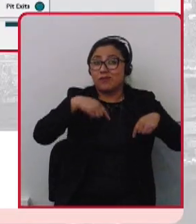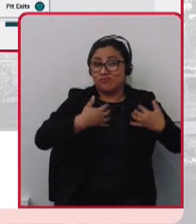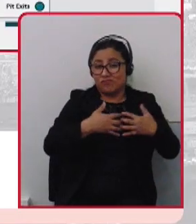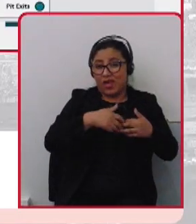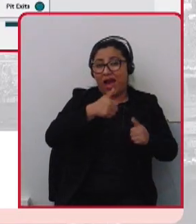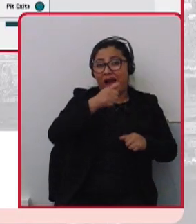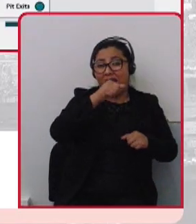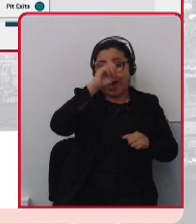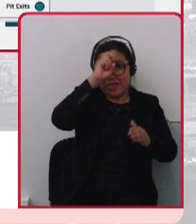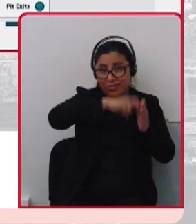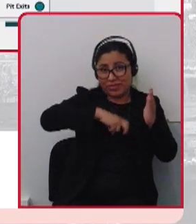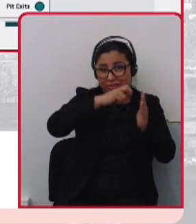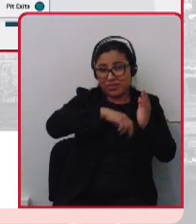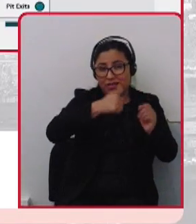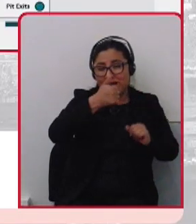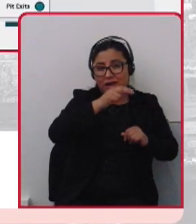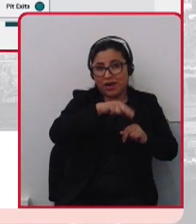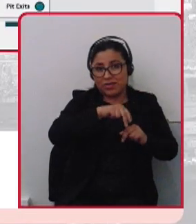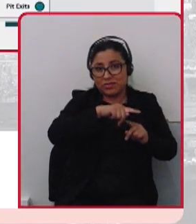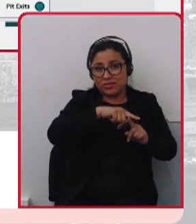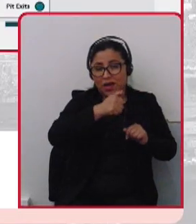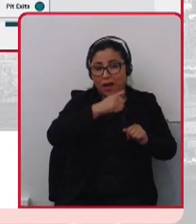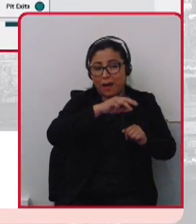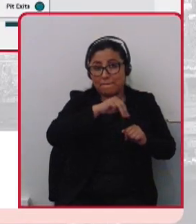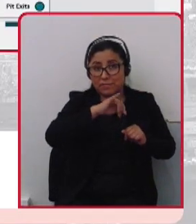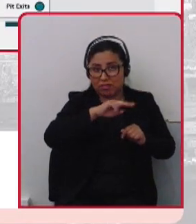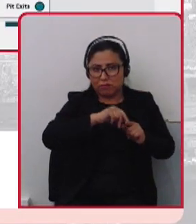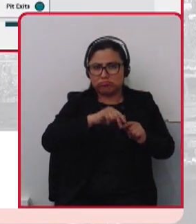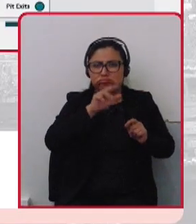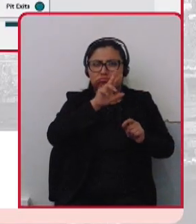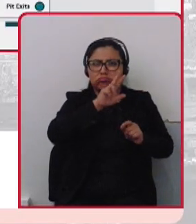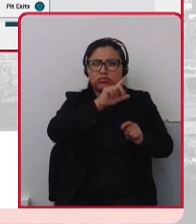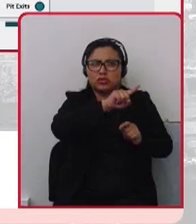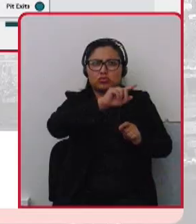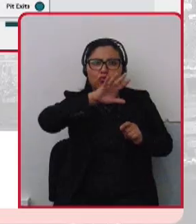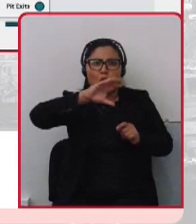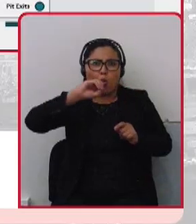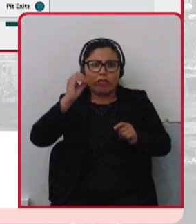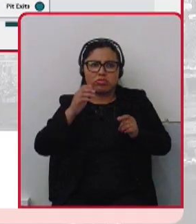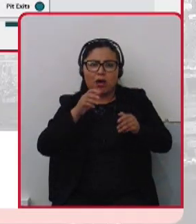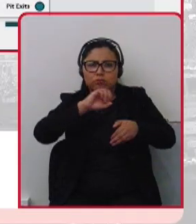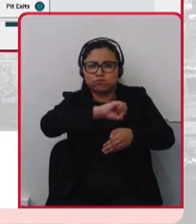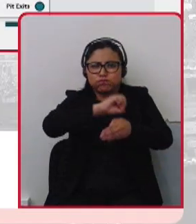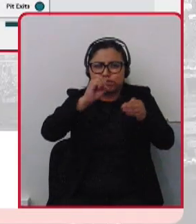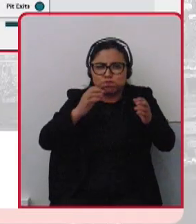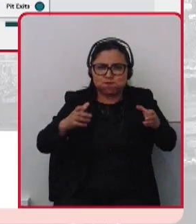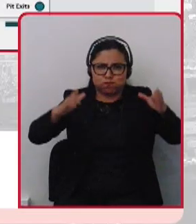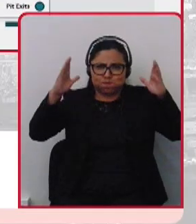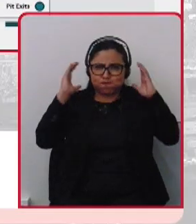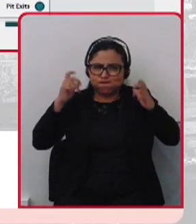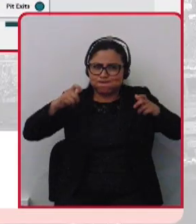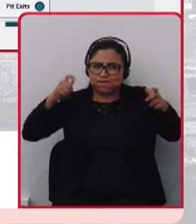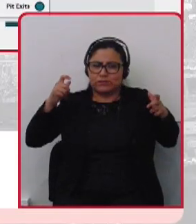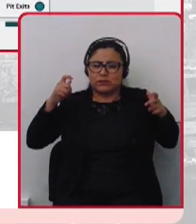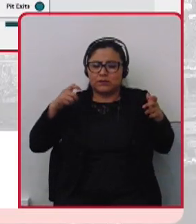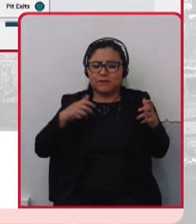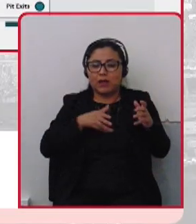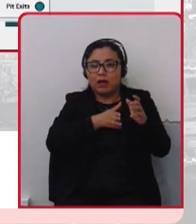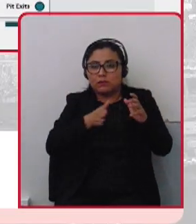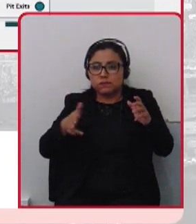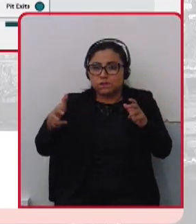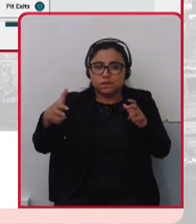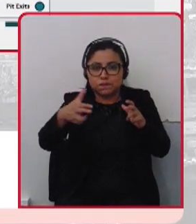gran flota, superando los 150 camiones, y podemos ver que una de las rampas se ve expuesta a un gran riesgo, un movimiento de casi